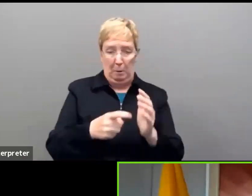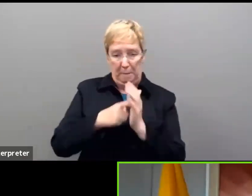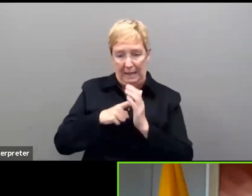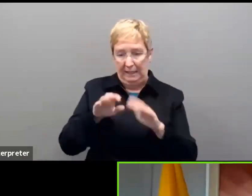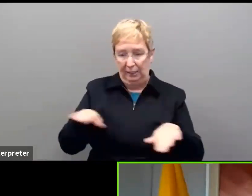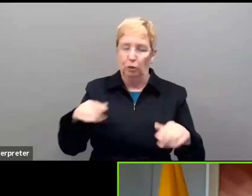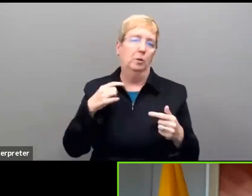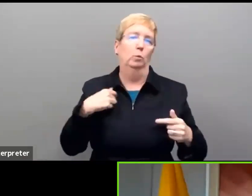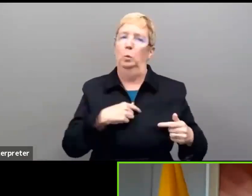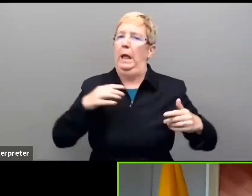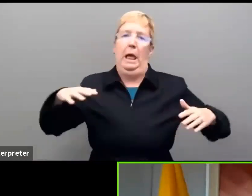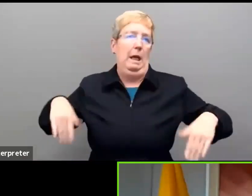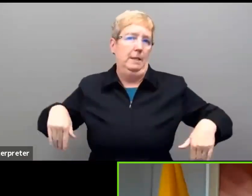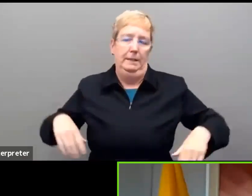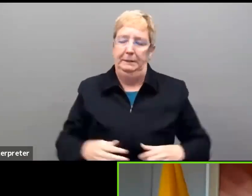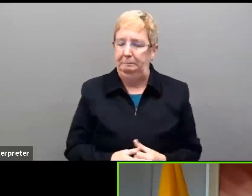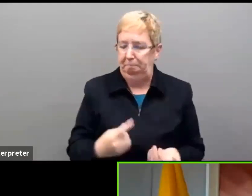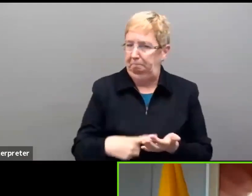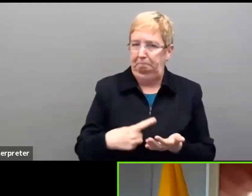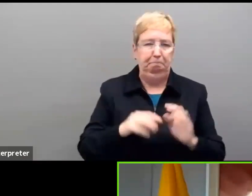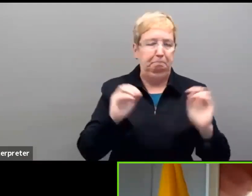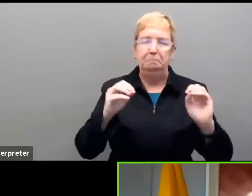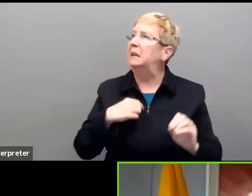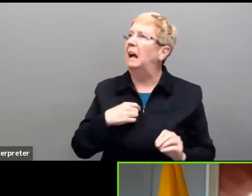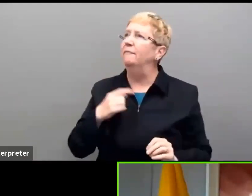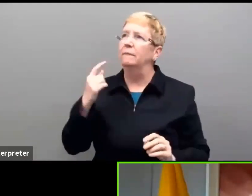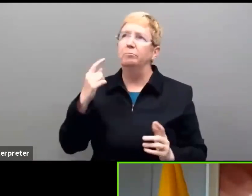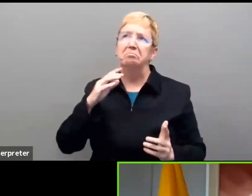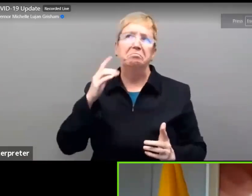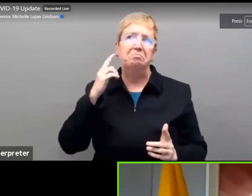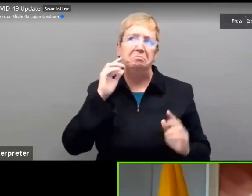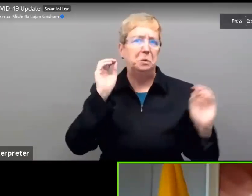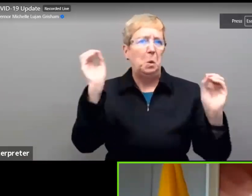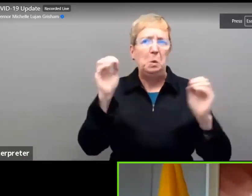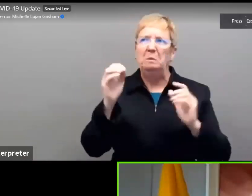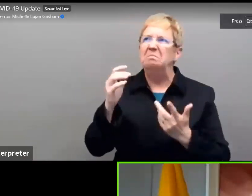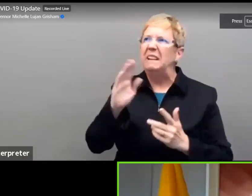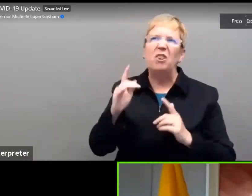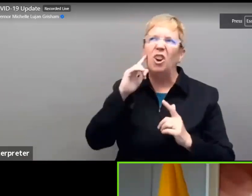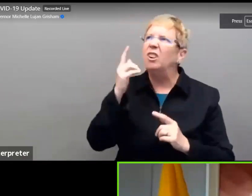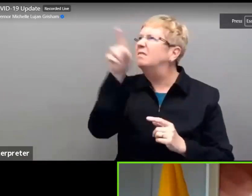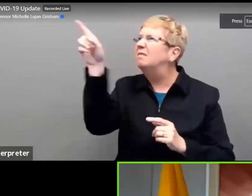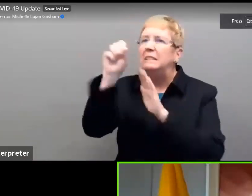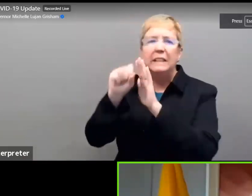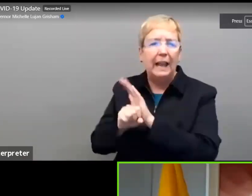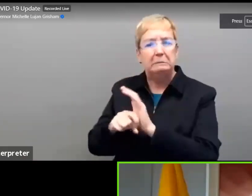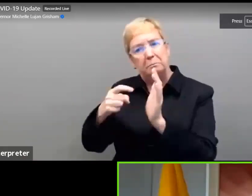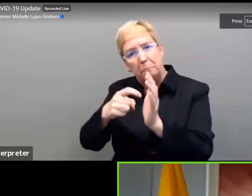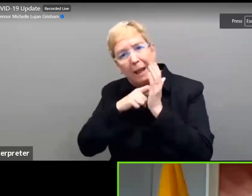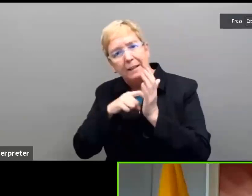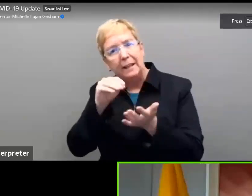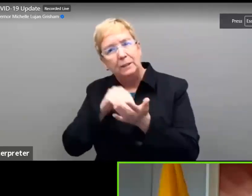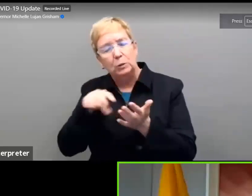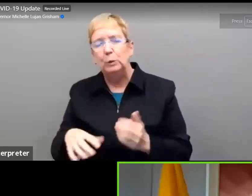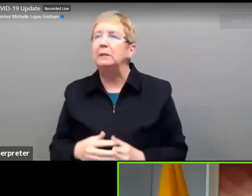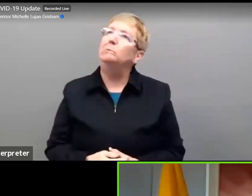modelaje, no hemos tenido conversaciones sobre decretos para estudiantes, y no sé si hay algún